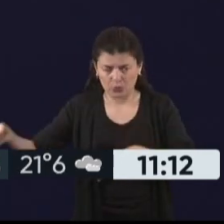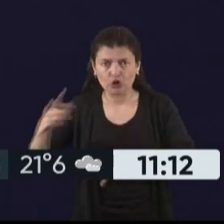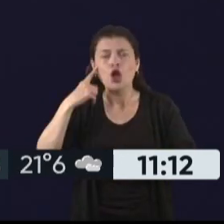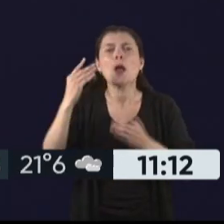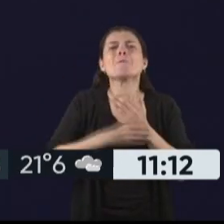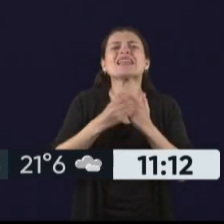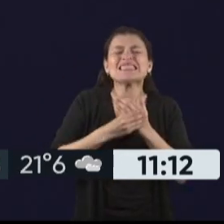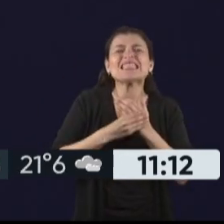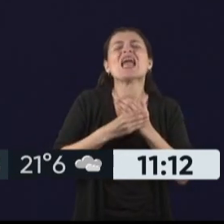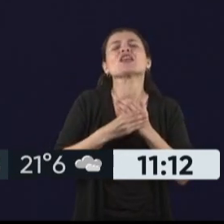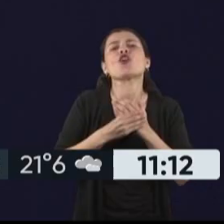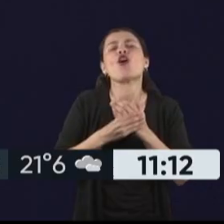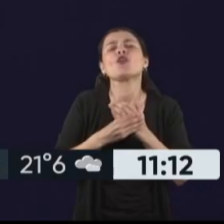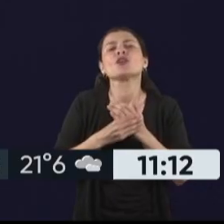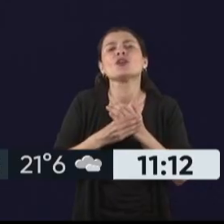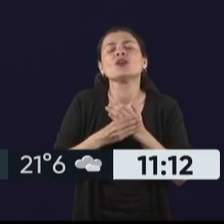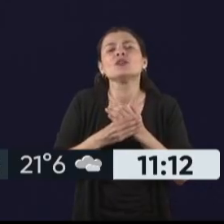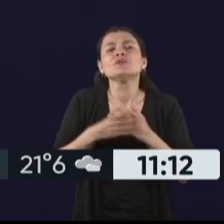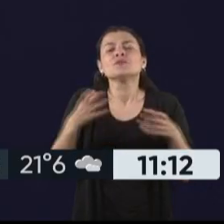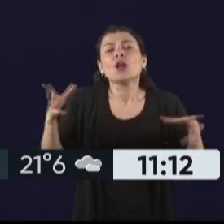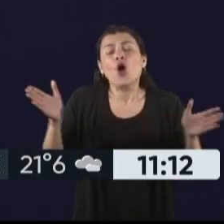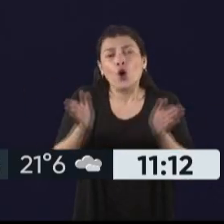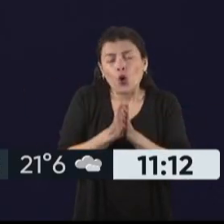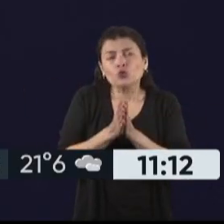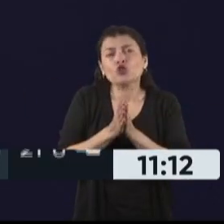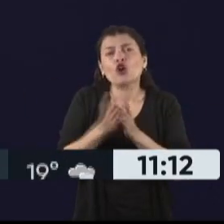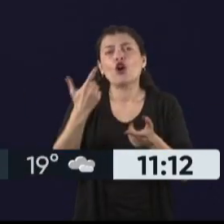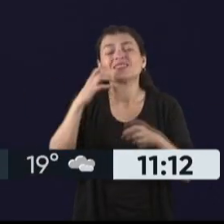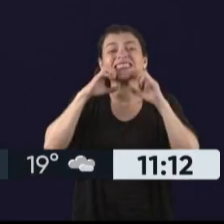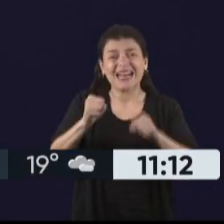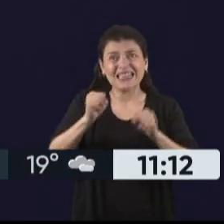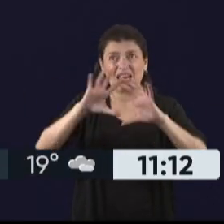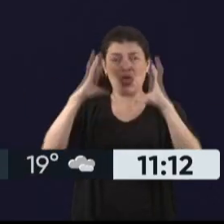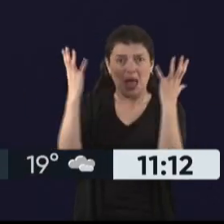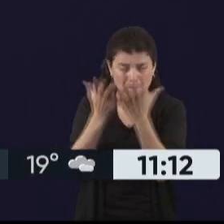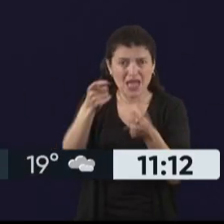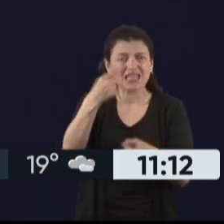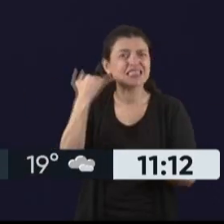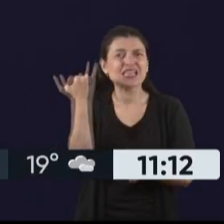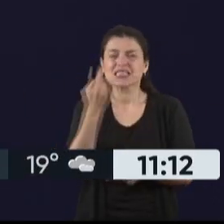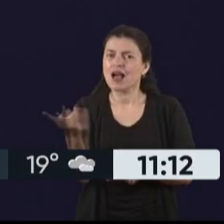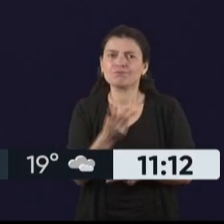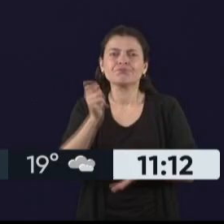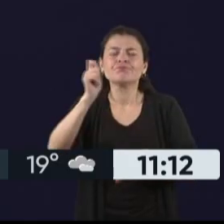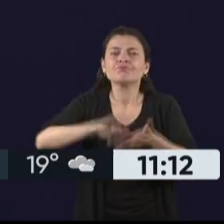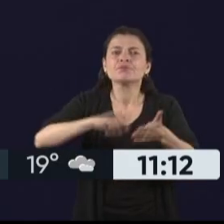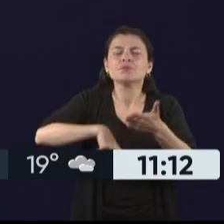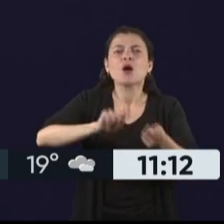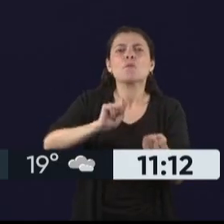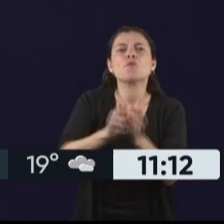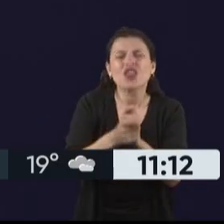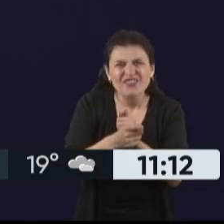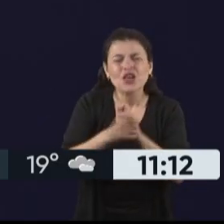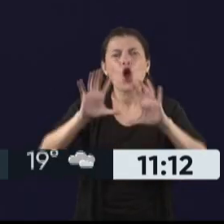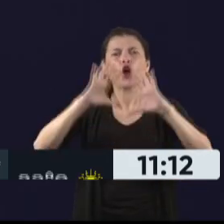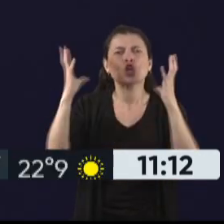de Desregulación, en conjunto con la Secretaría de Ambiente y Producción, simplificó la licencia de configuración